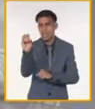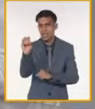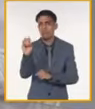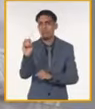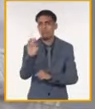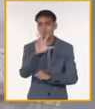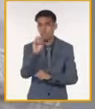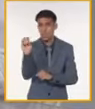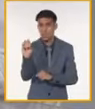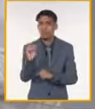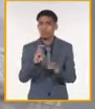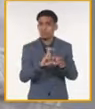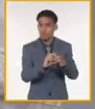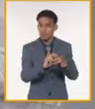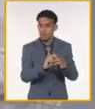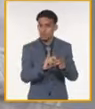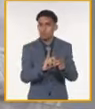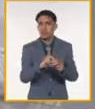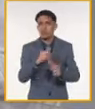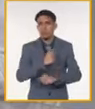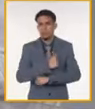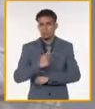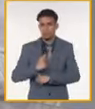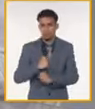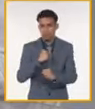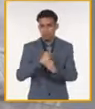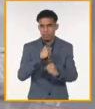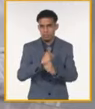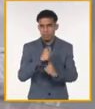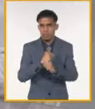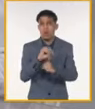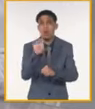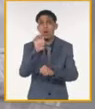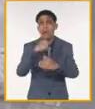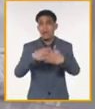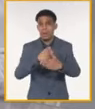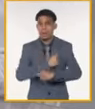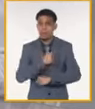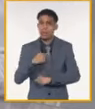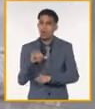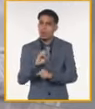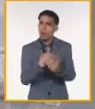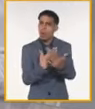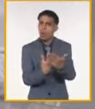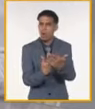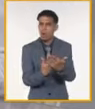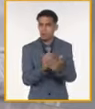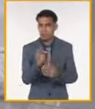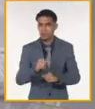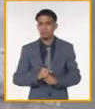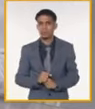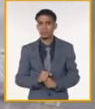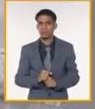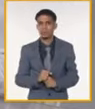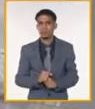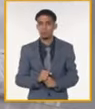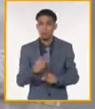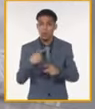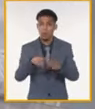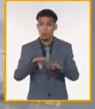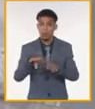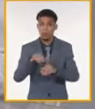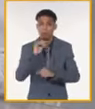nuevos actores mi pymes cooperativas grupo de trabajadores por cuenta propia etcétera ahora tenemos que tener en cuenta también que en diciembre